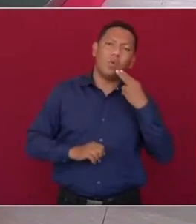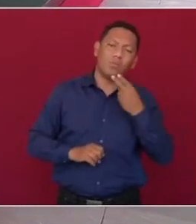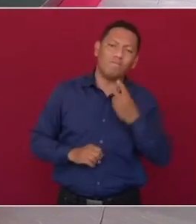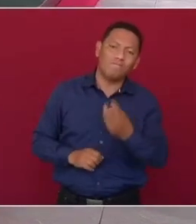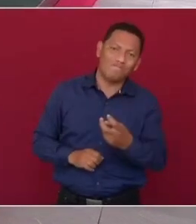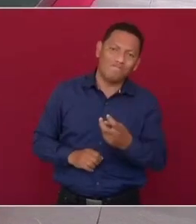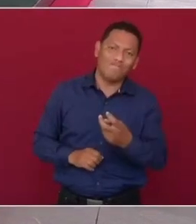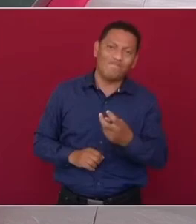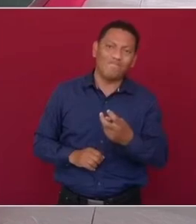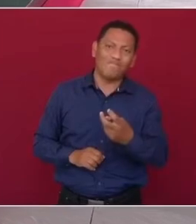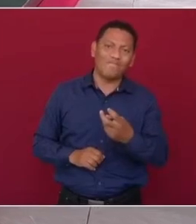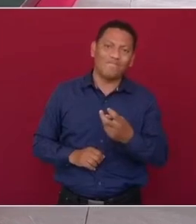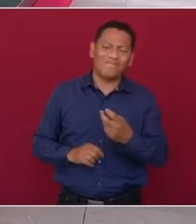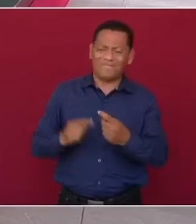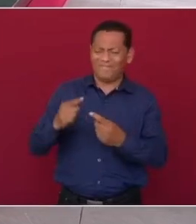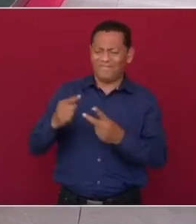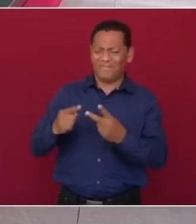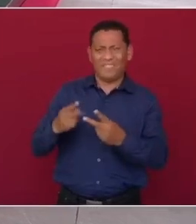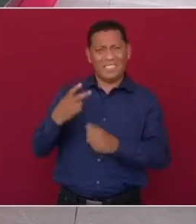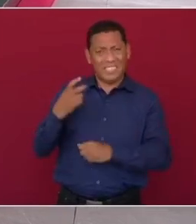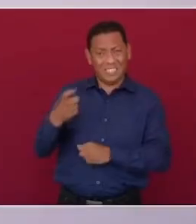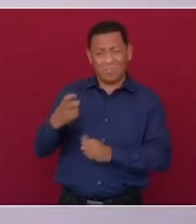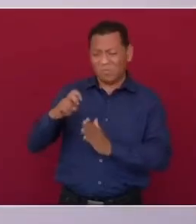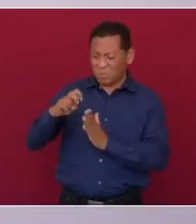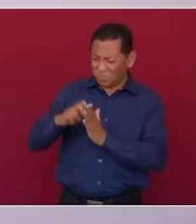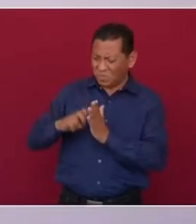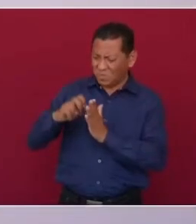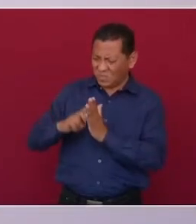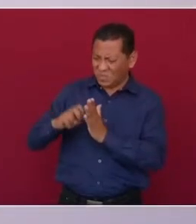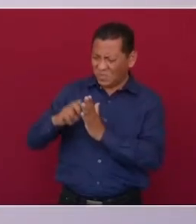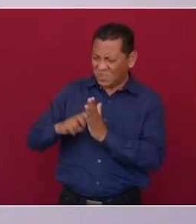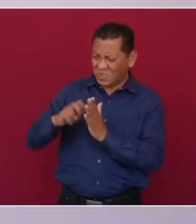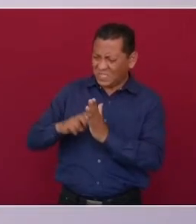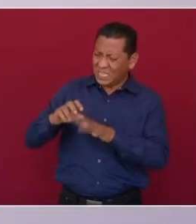venido corrigiendo, aún con la actitud